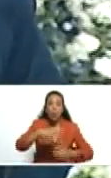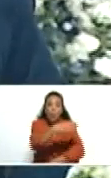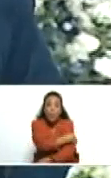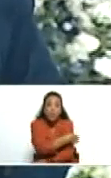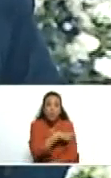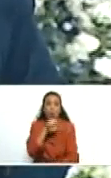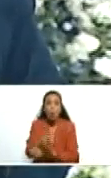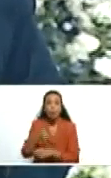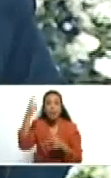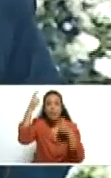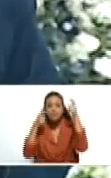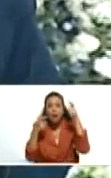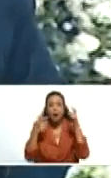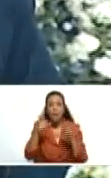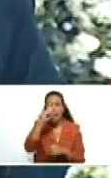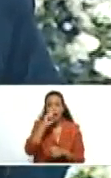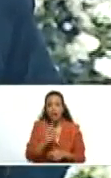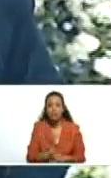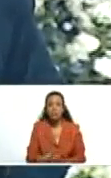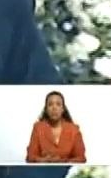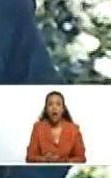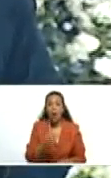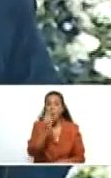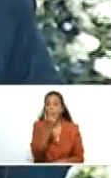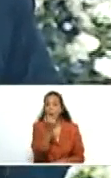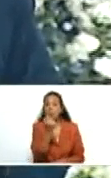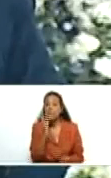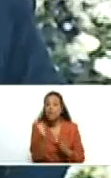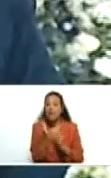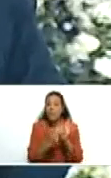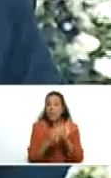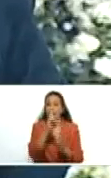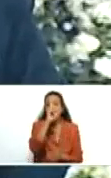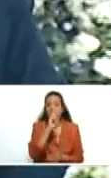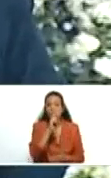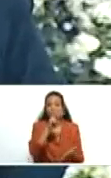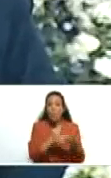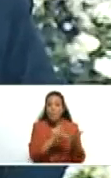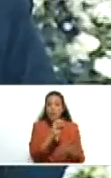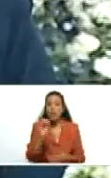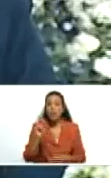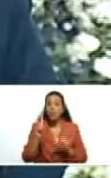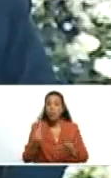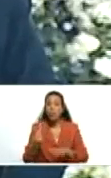oposición extremista aquel 11 de abril del 2002. Ahí están las imágenes.